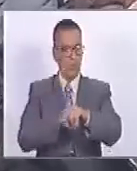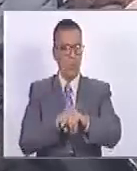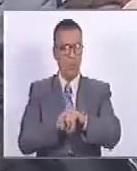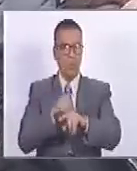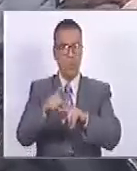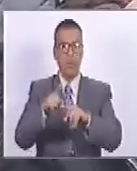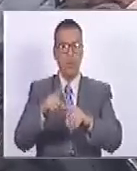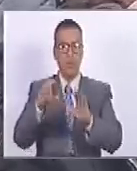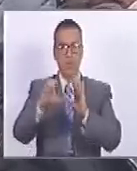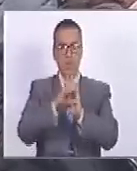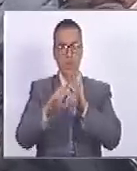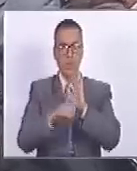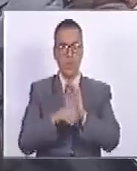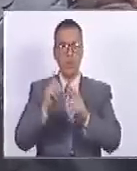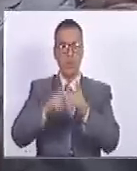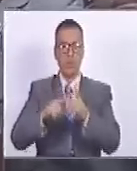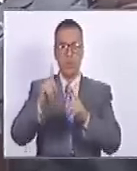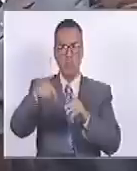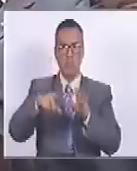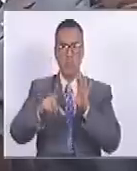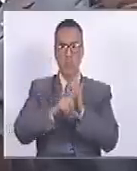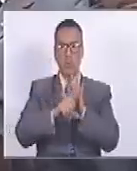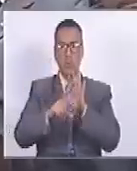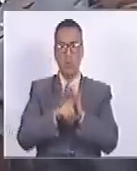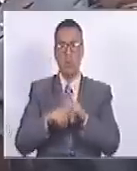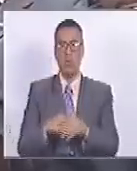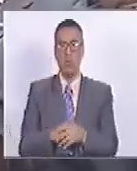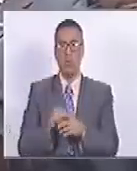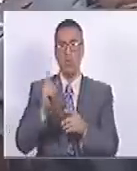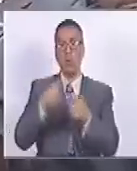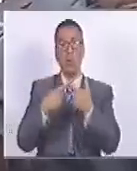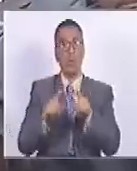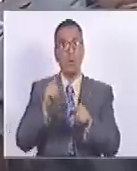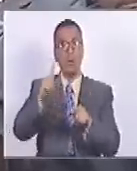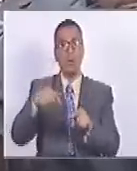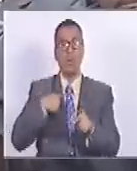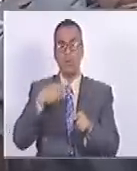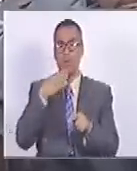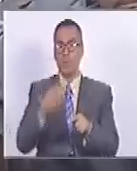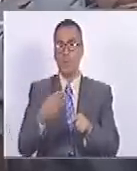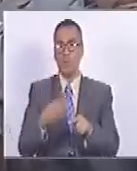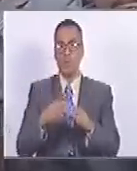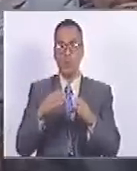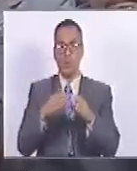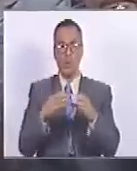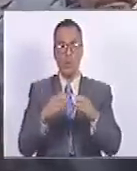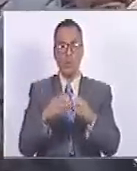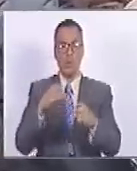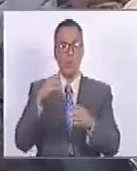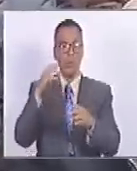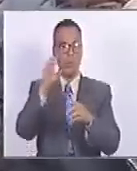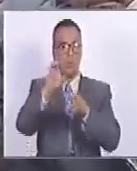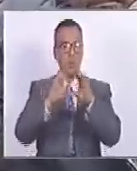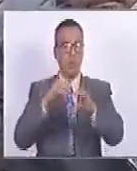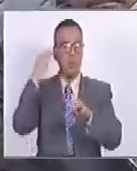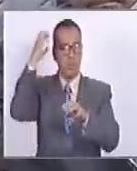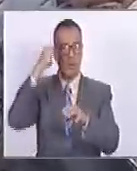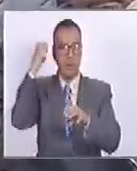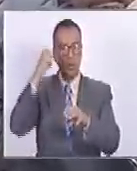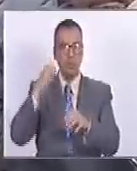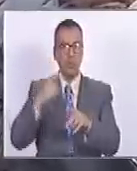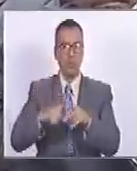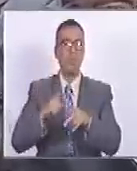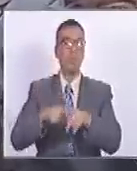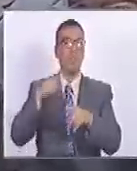a la Constitución y a las leyes, pero también vamos a exigir a la comunidad internacional en general